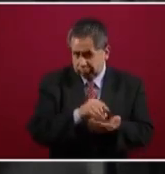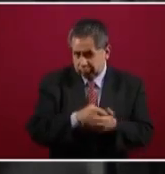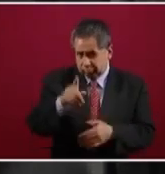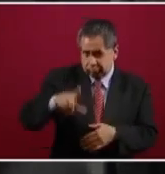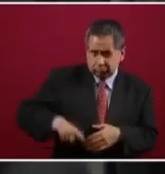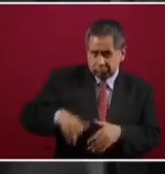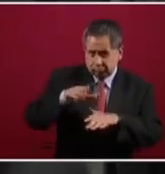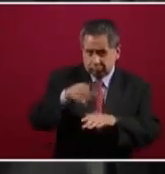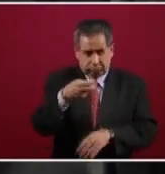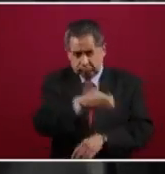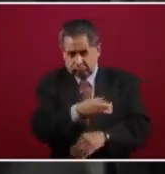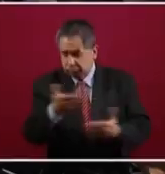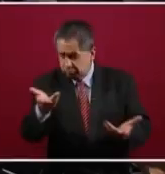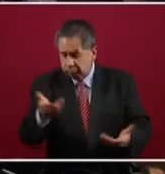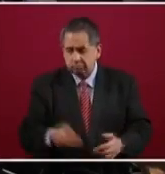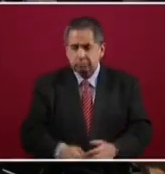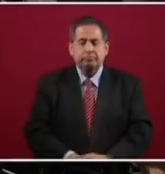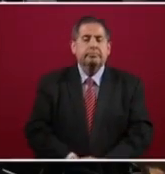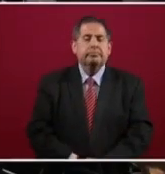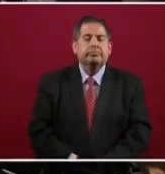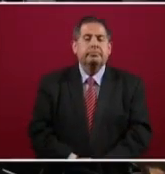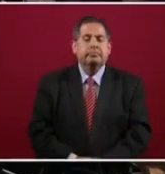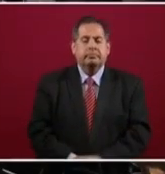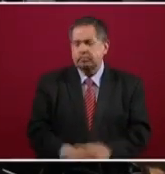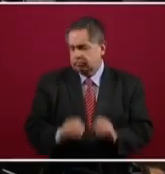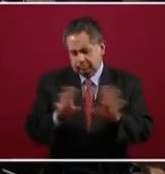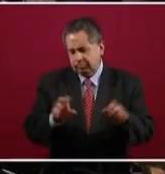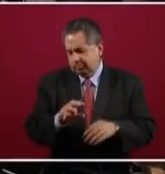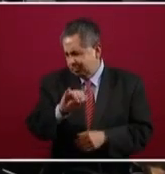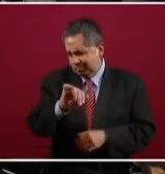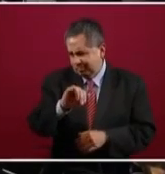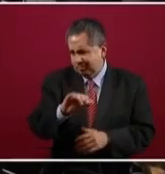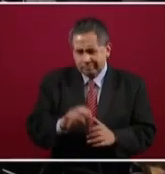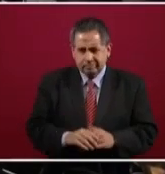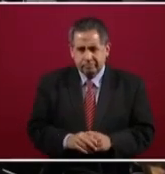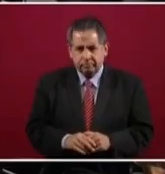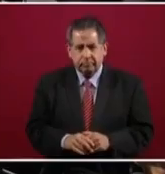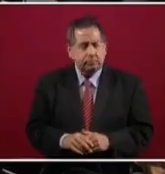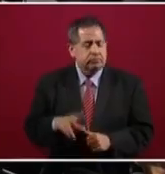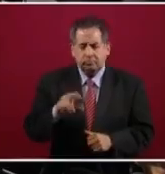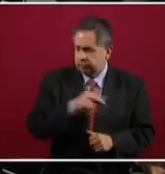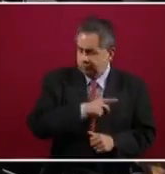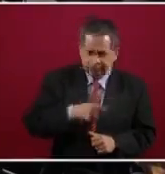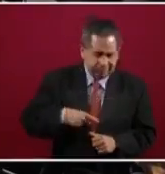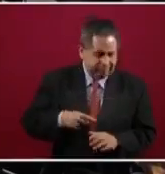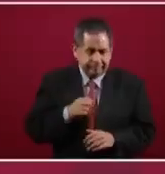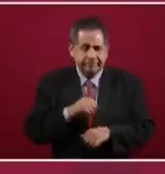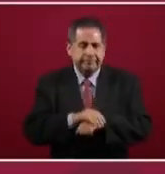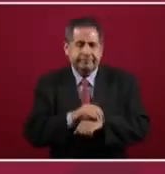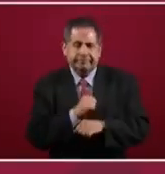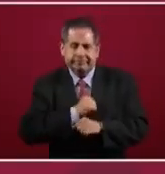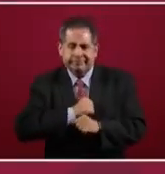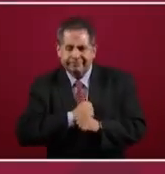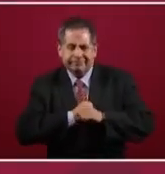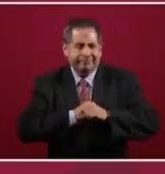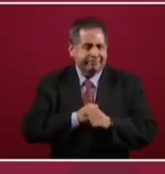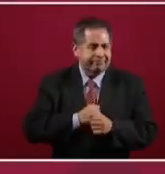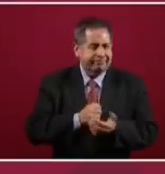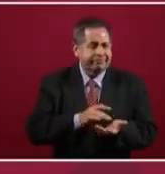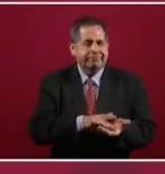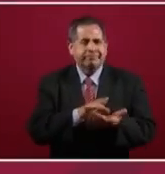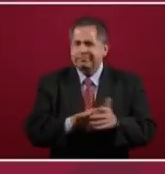gobierno respecto a estos organismos? Bueno, claro que sí. No debe de haber amiguismo, ni